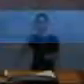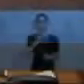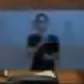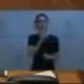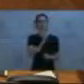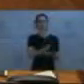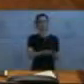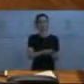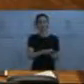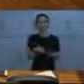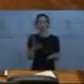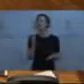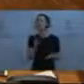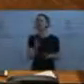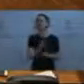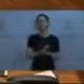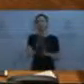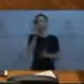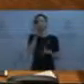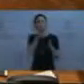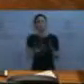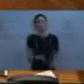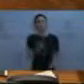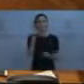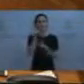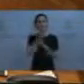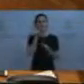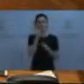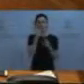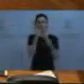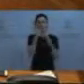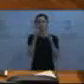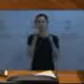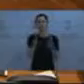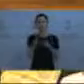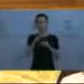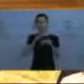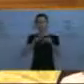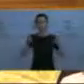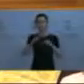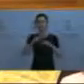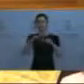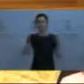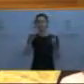Gracias, señor presidente. La pregunta, señora consejera, es: ¿considera correcto el funcionamiento de la empresa pública Vipasa?